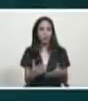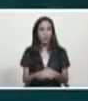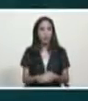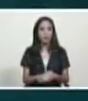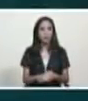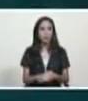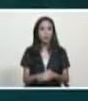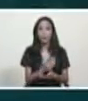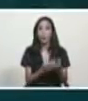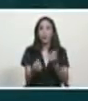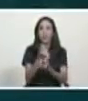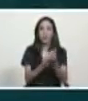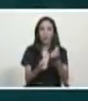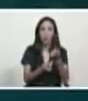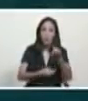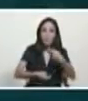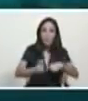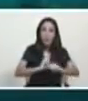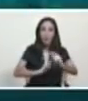con las inversiones.